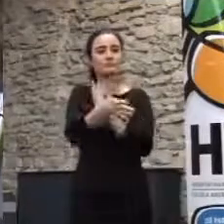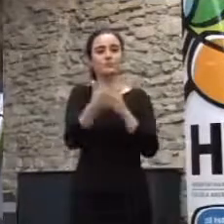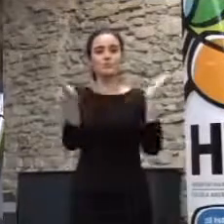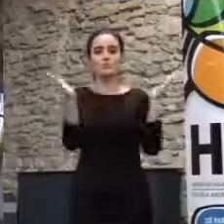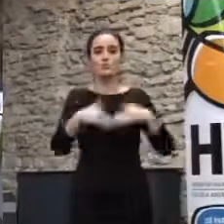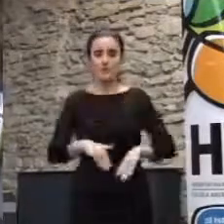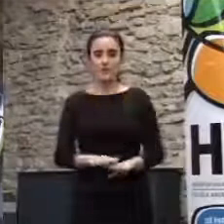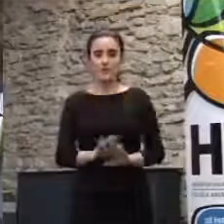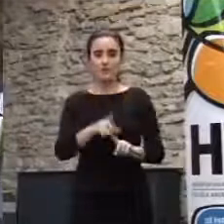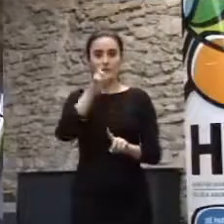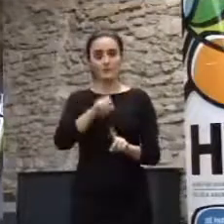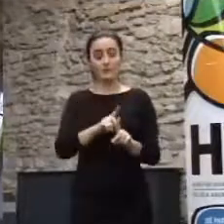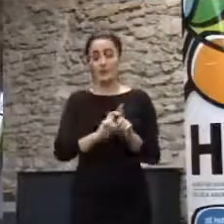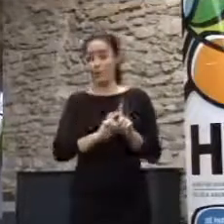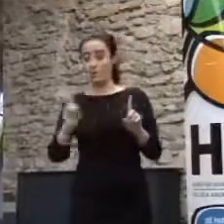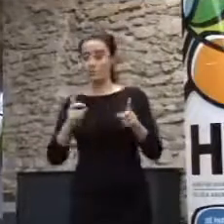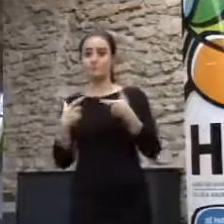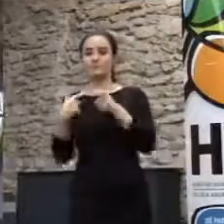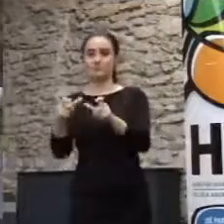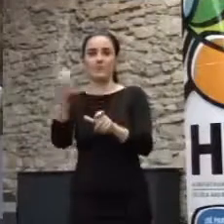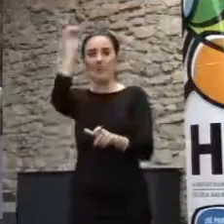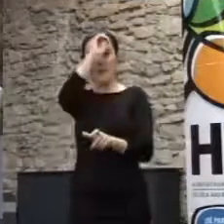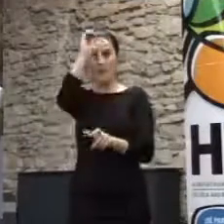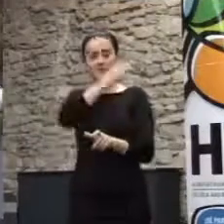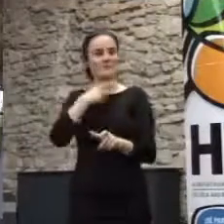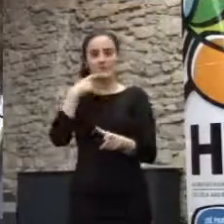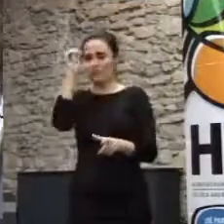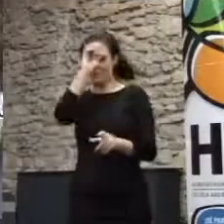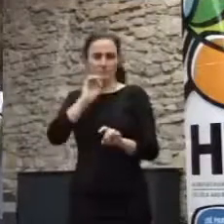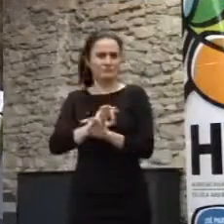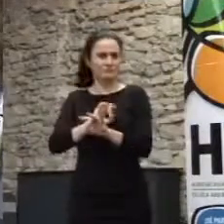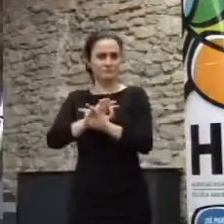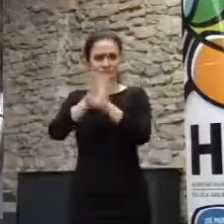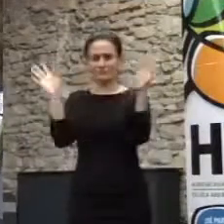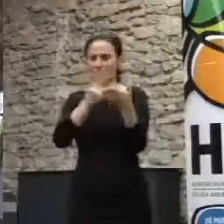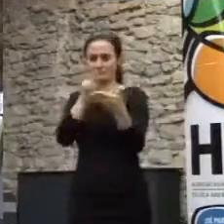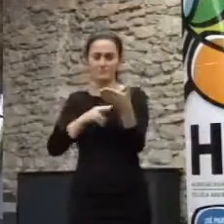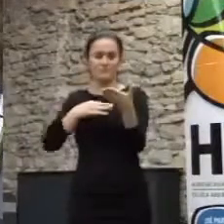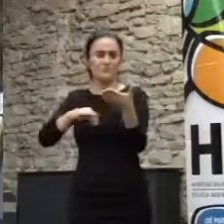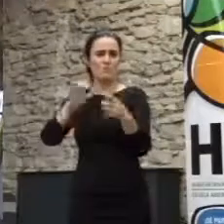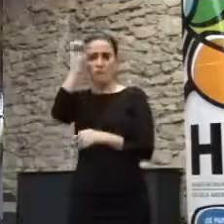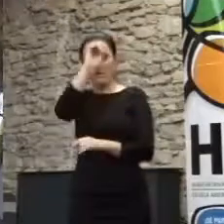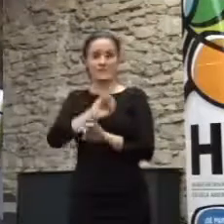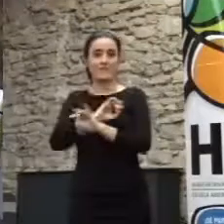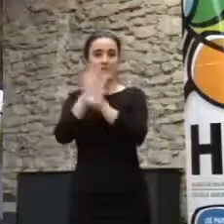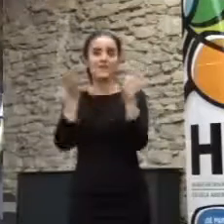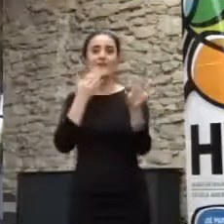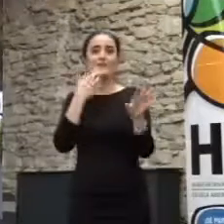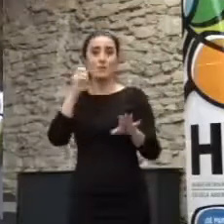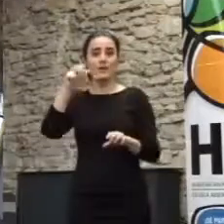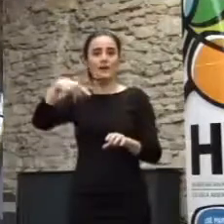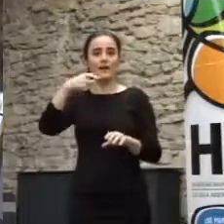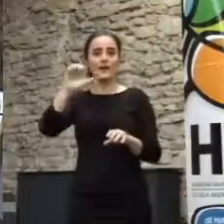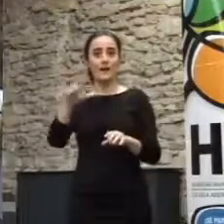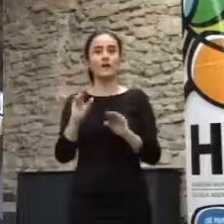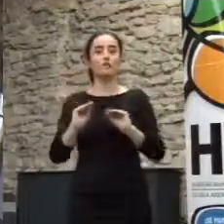ventanas de opinión clara, directa, que se ven en el papel claramente diferenciadas, como la de Ángel Resa, que está aquí,